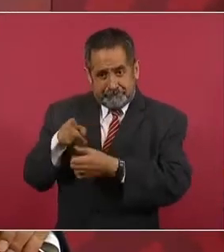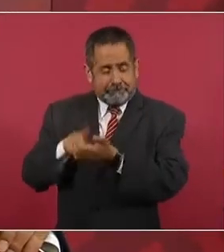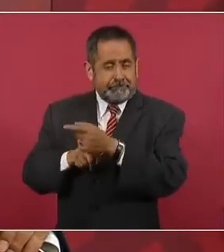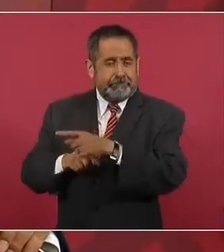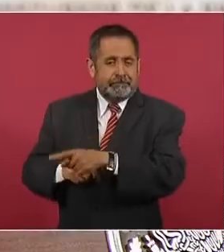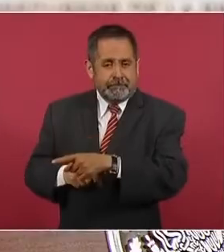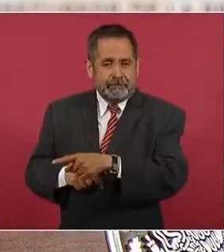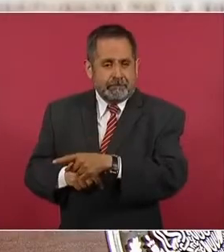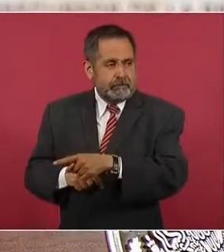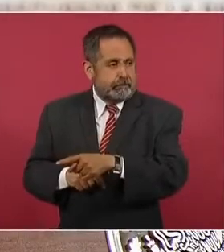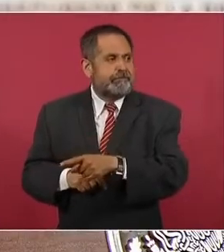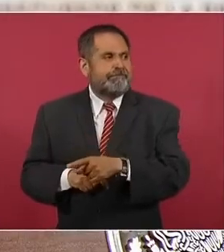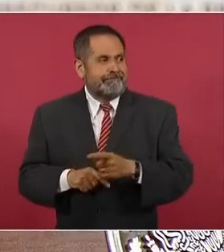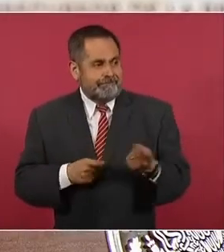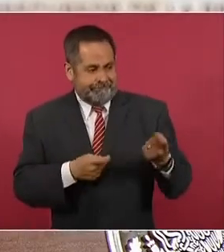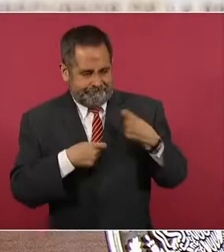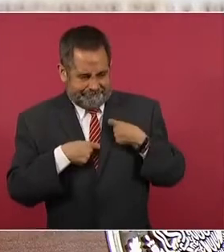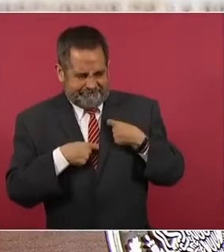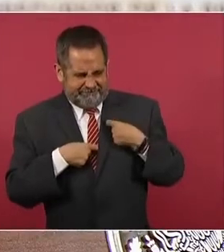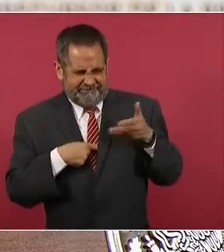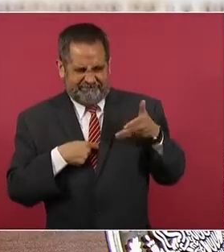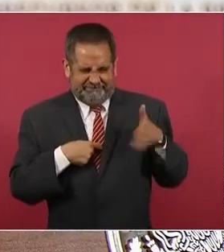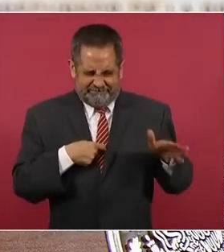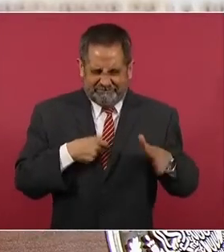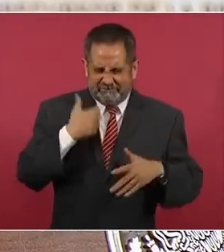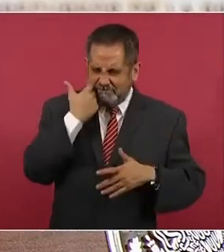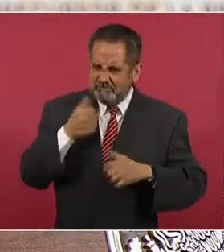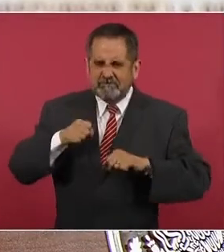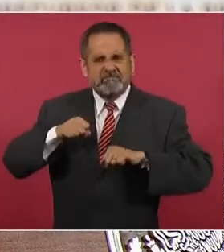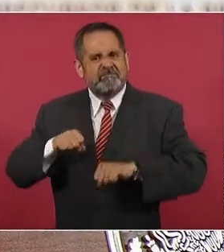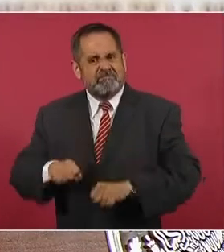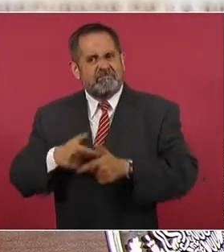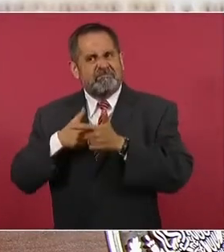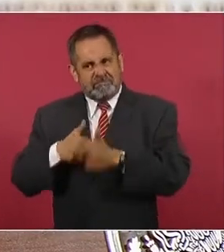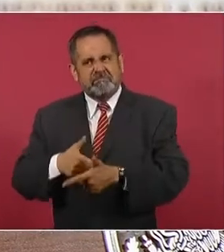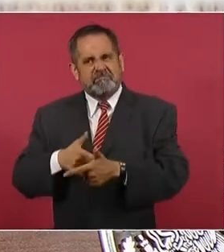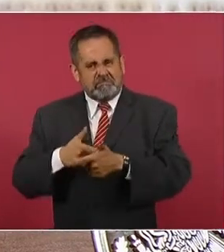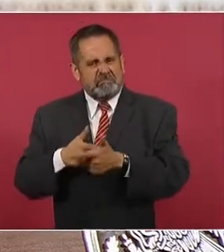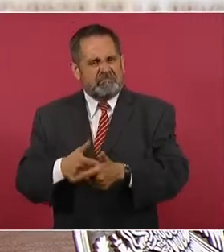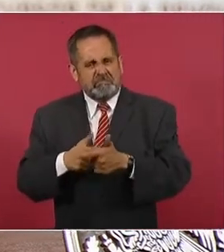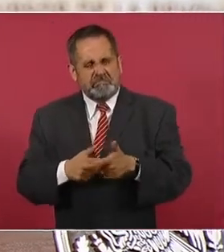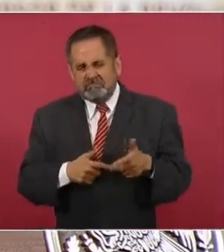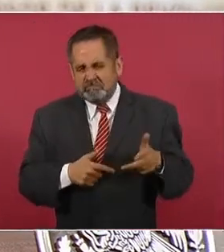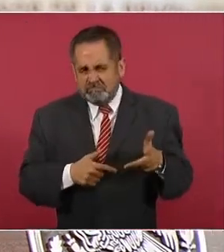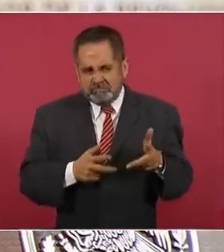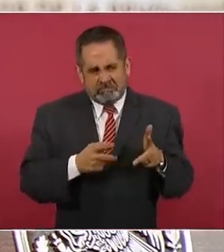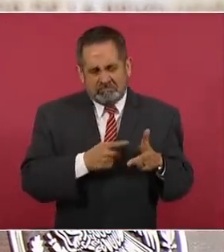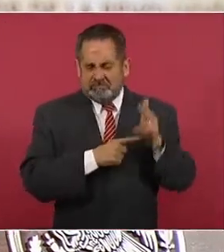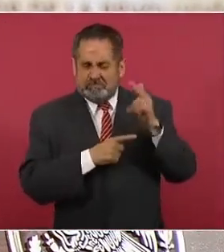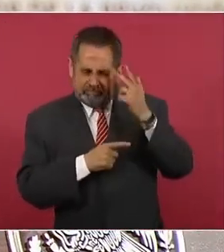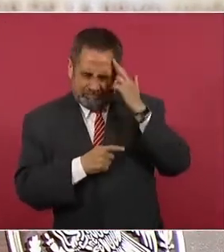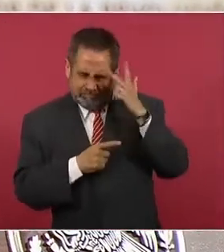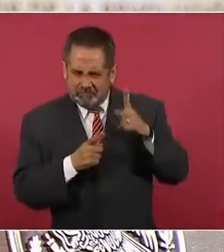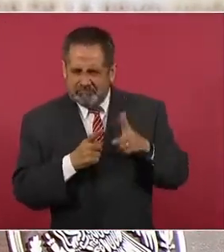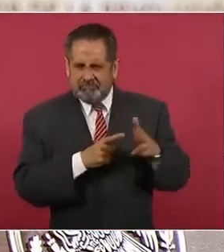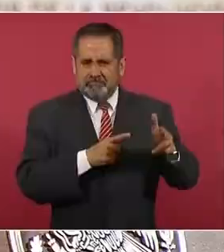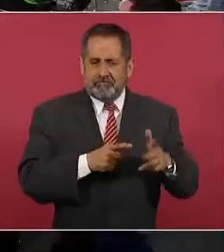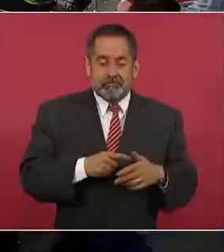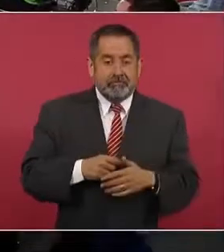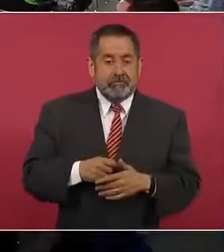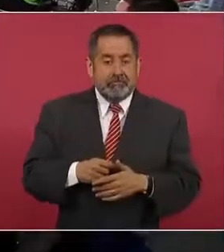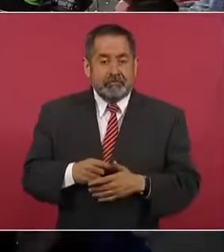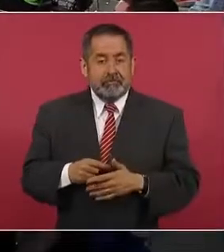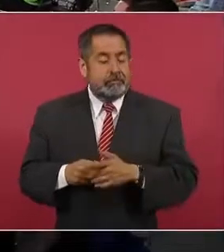pues se quería quedar que era en aquel entonces